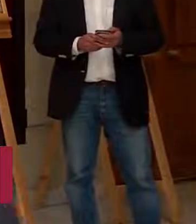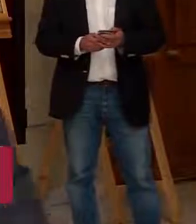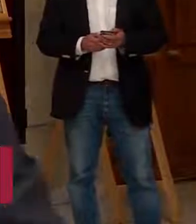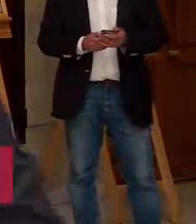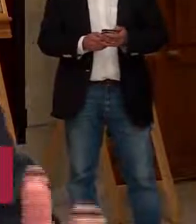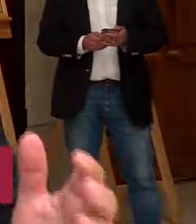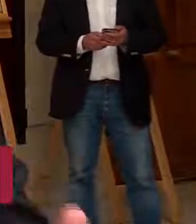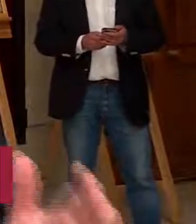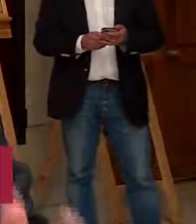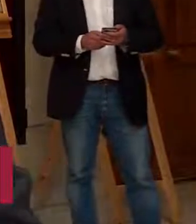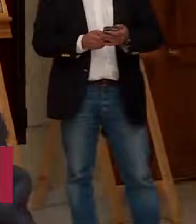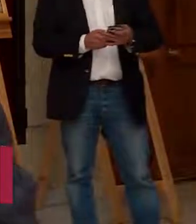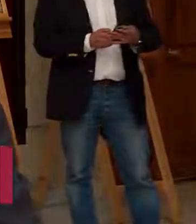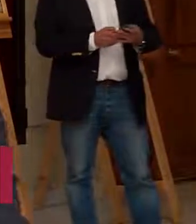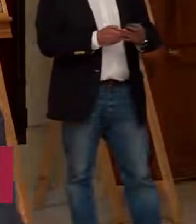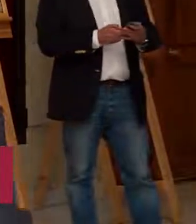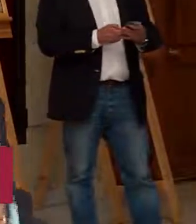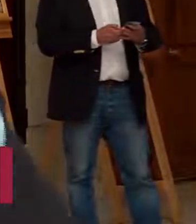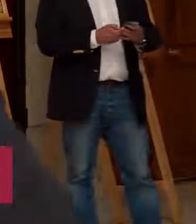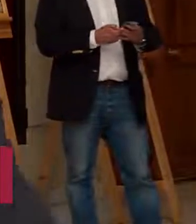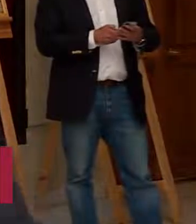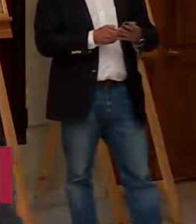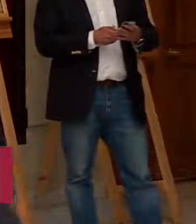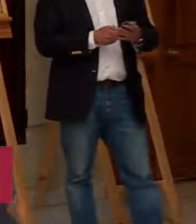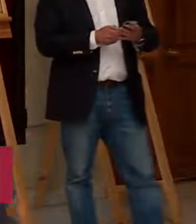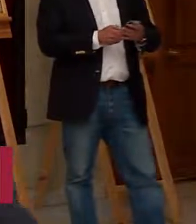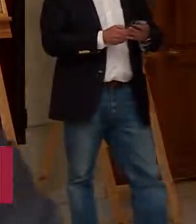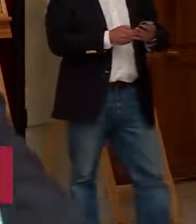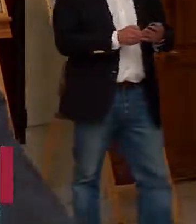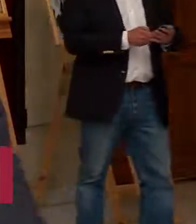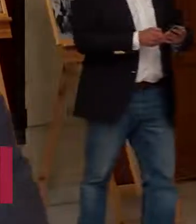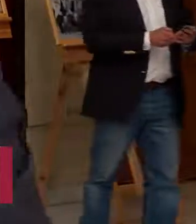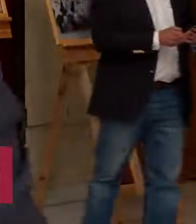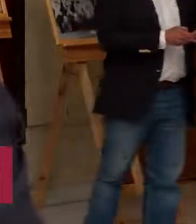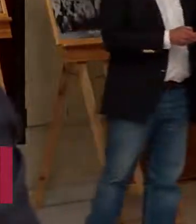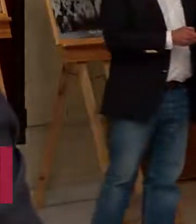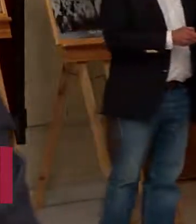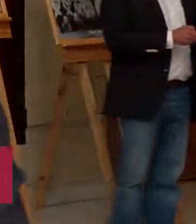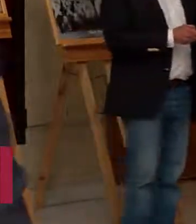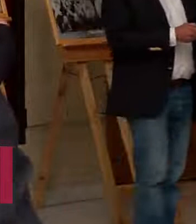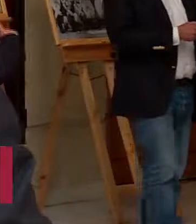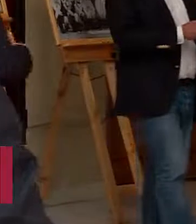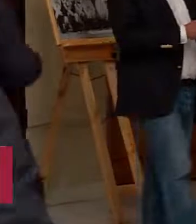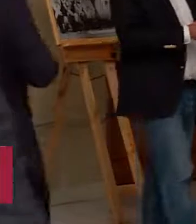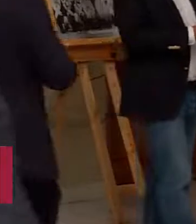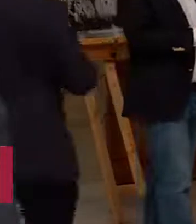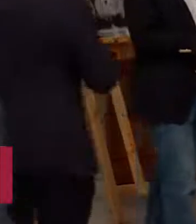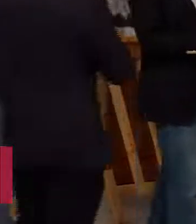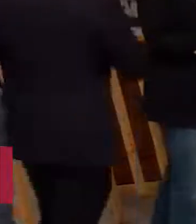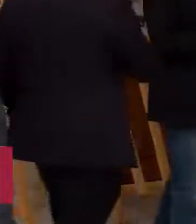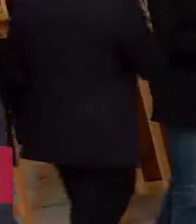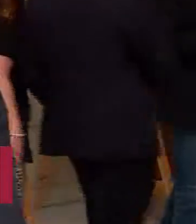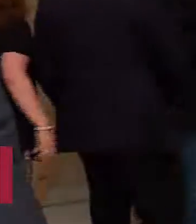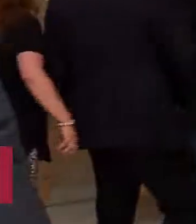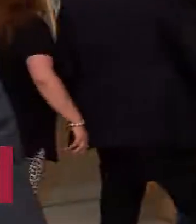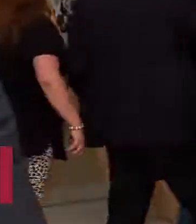a pagarlo. Aquel que tuvieron problemas, que también poder pedir la devolución de impuestos. Y las patentes también de aquellos que tuvieron problemas, poder